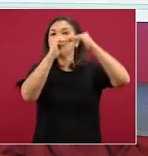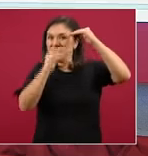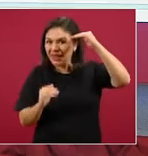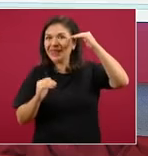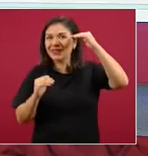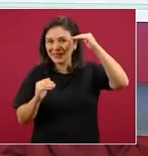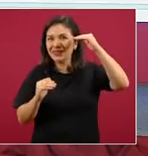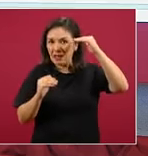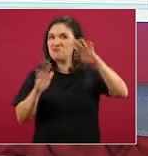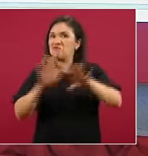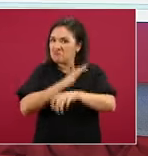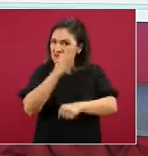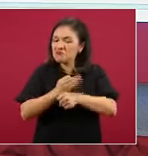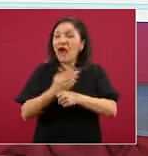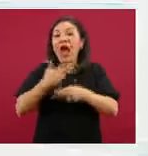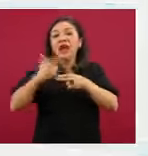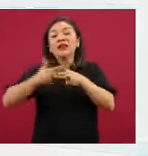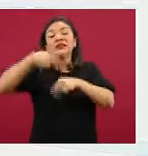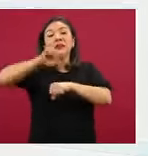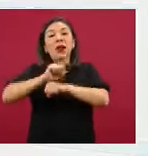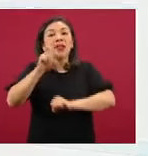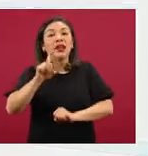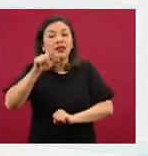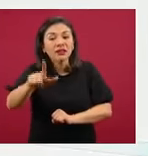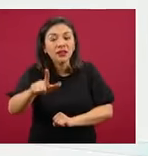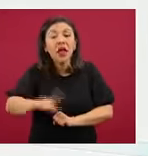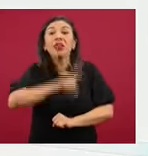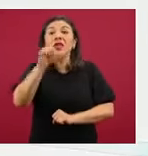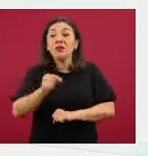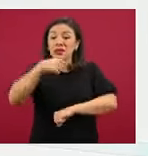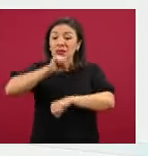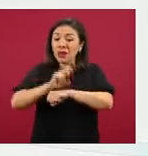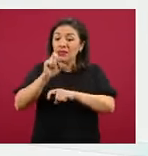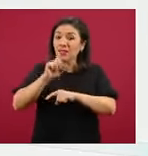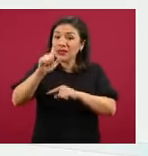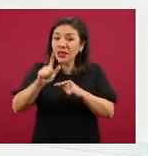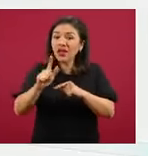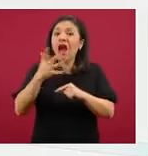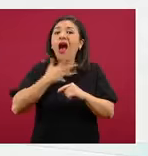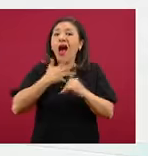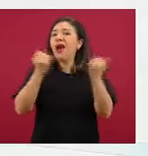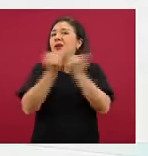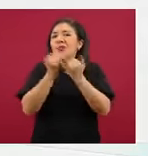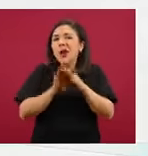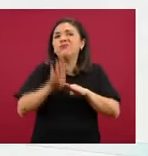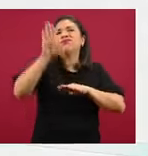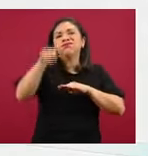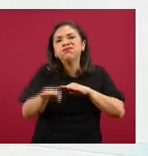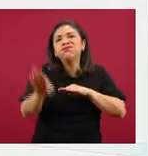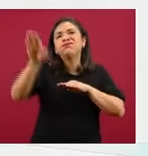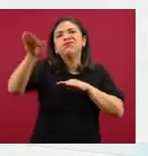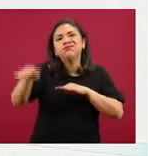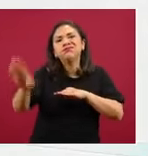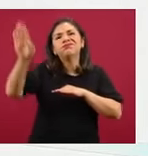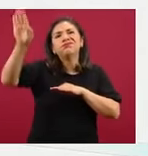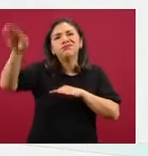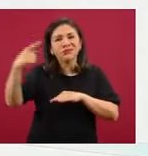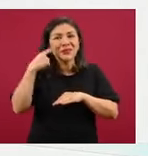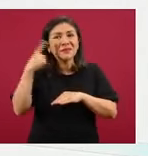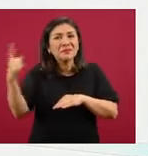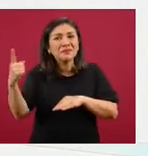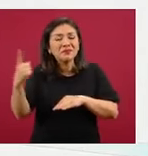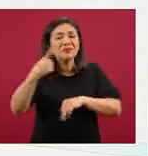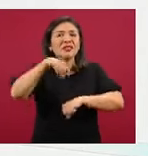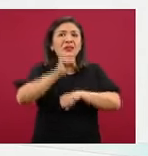descenso considerable hasta la semana 37, y de la semana 37 hemos tenido un ascenso de estos casos estimados. En